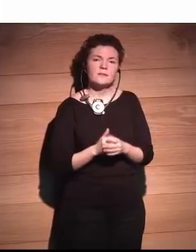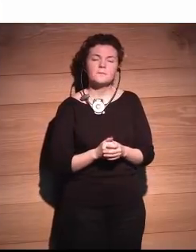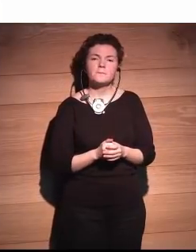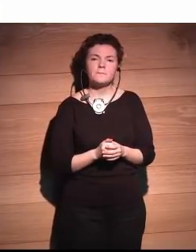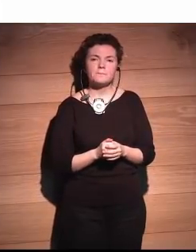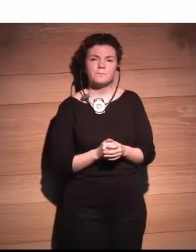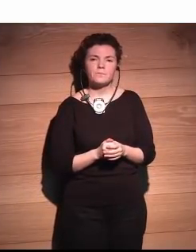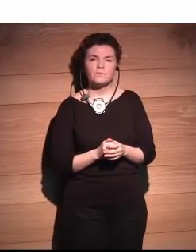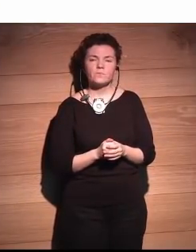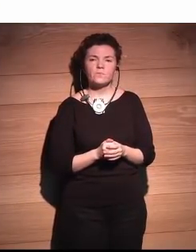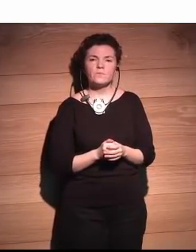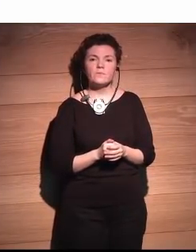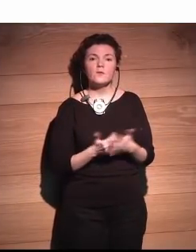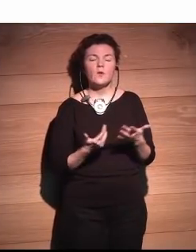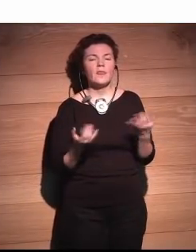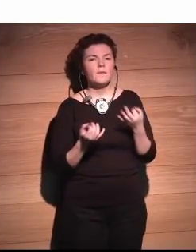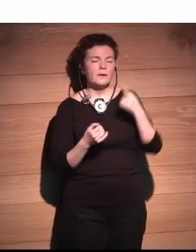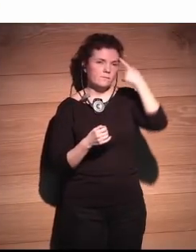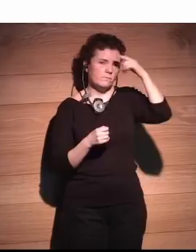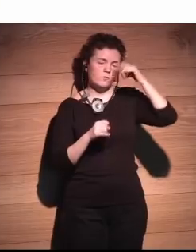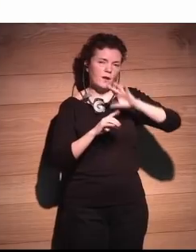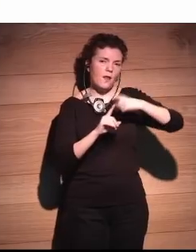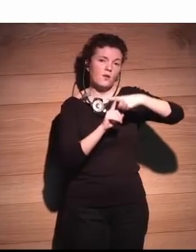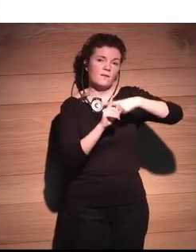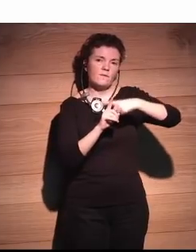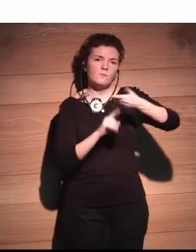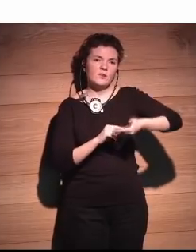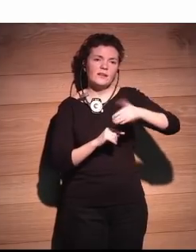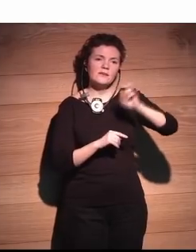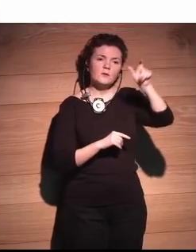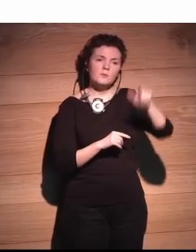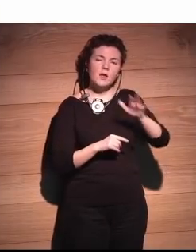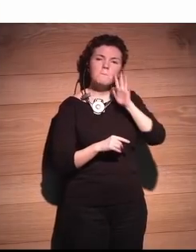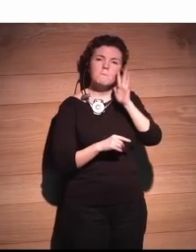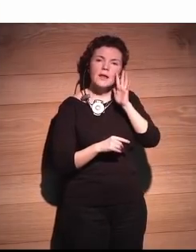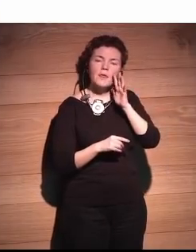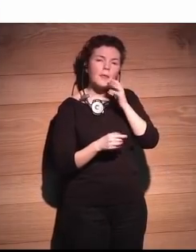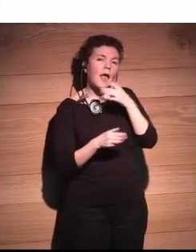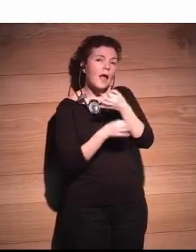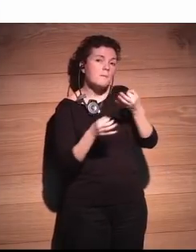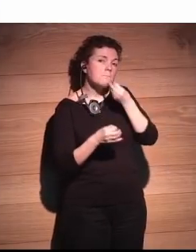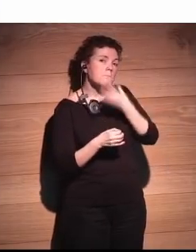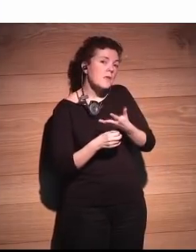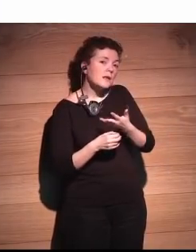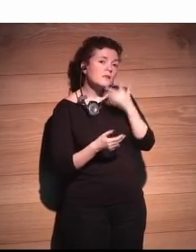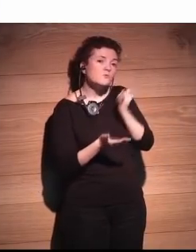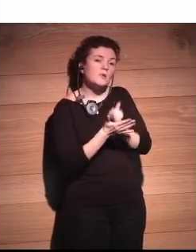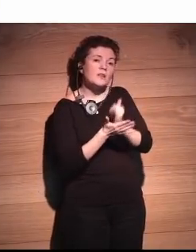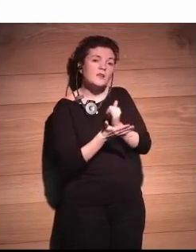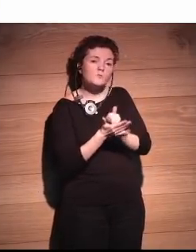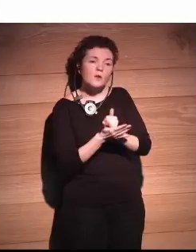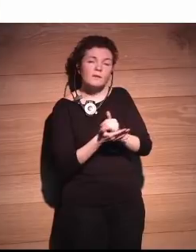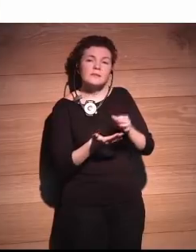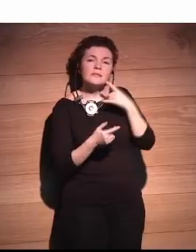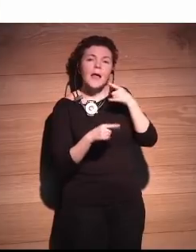en que no se esté abordando, claro. Entonces hay que tener en cuenta estas dosis. Este es otro paciente que parece responder de forma bastante correcta. Esta es una de las pruebas y